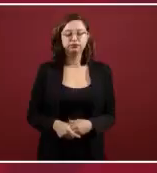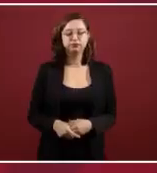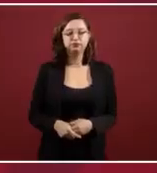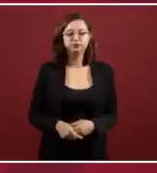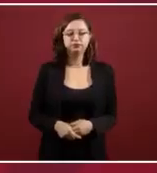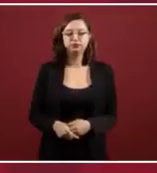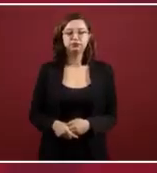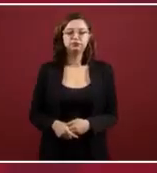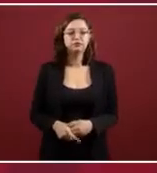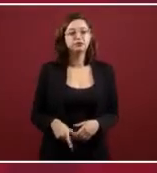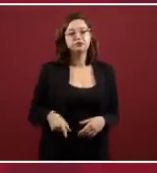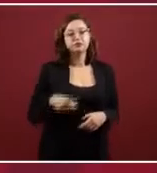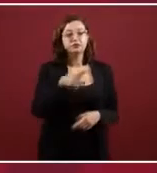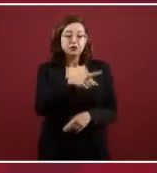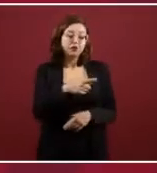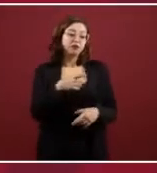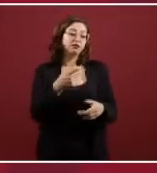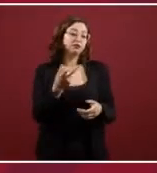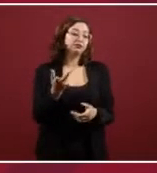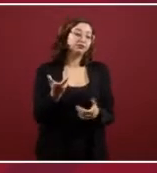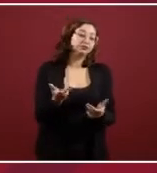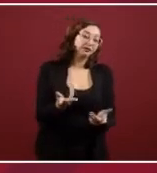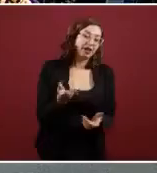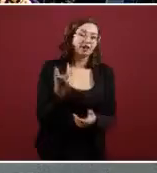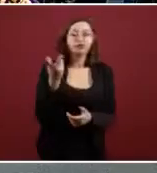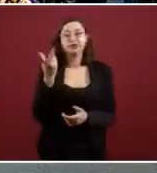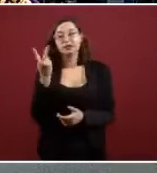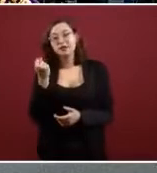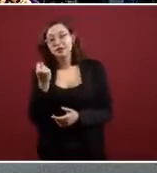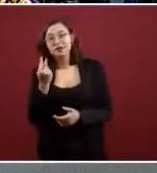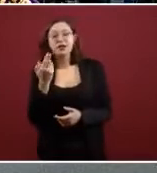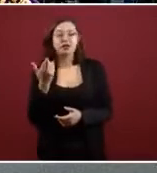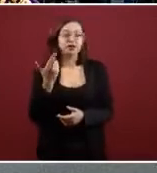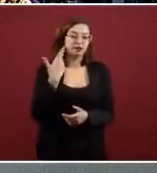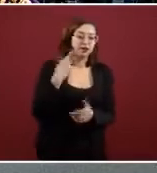supuestamente más independientes hasta los